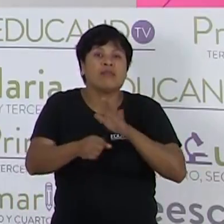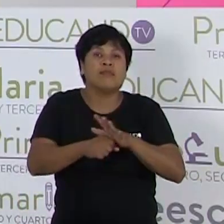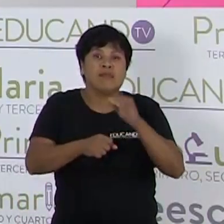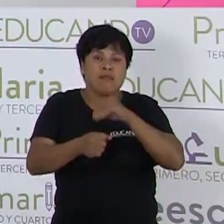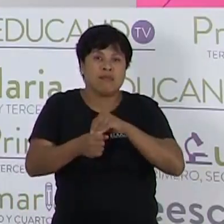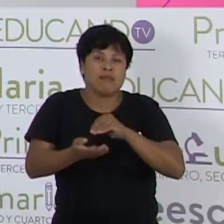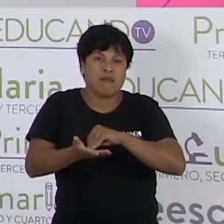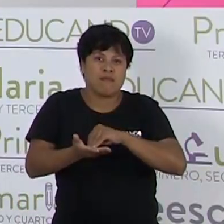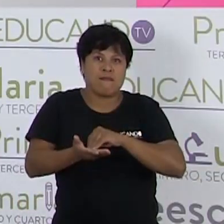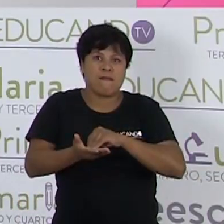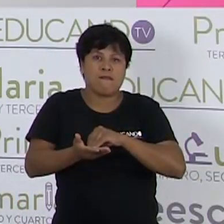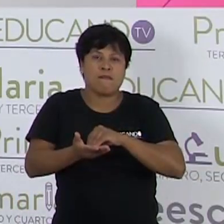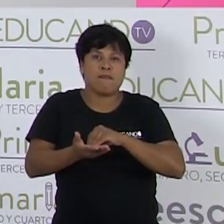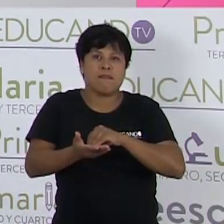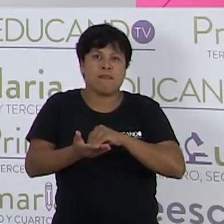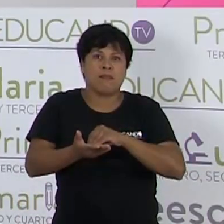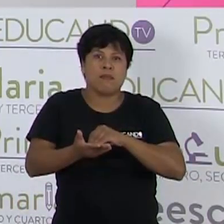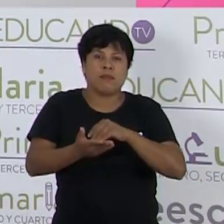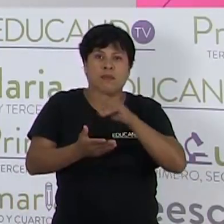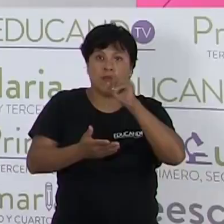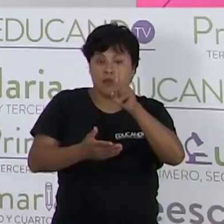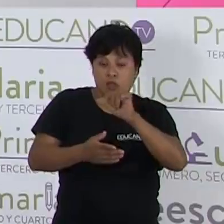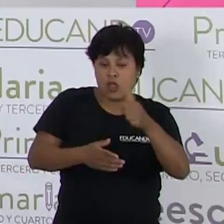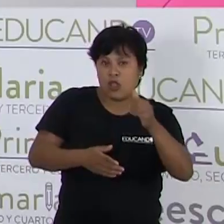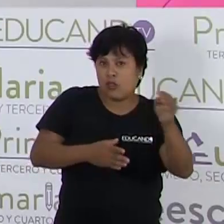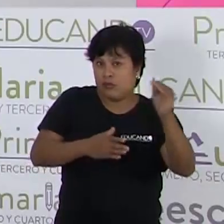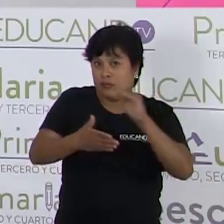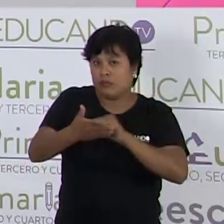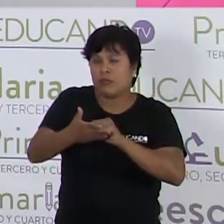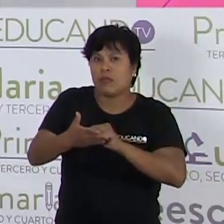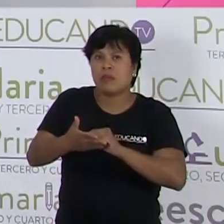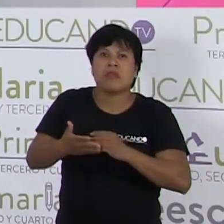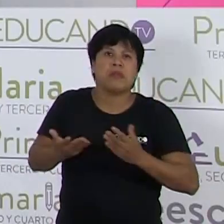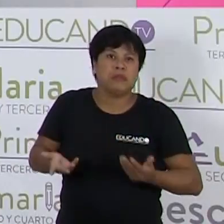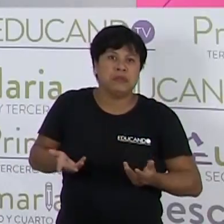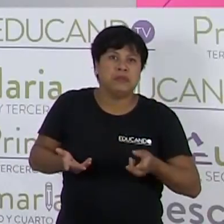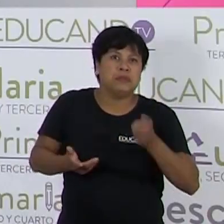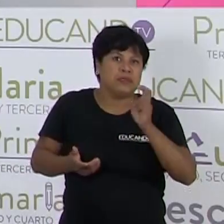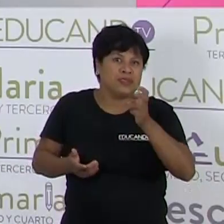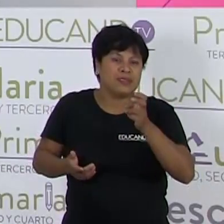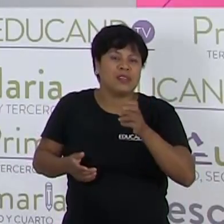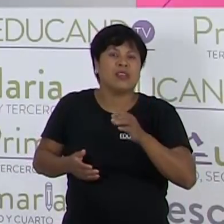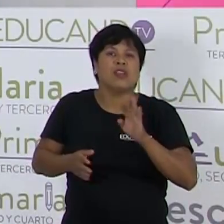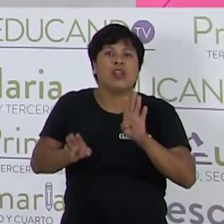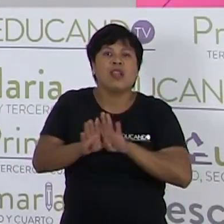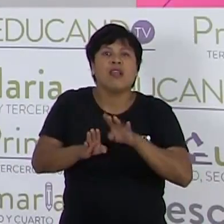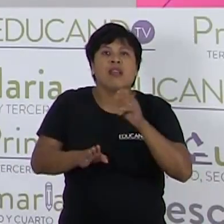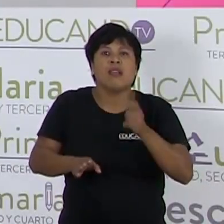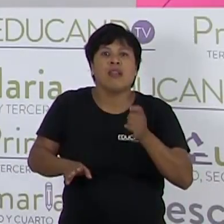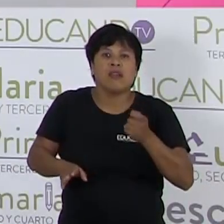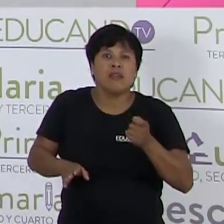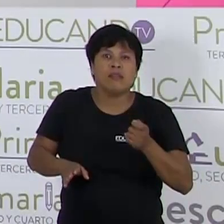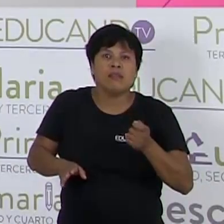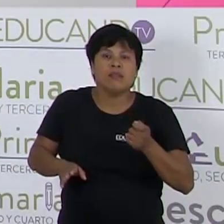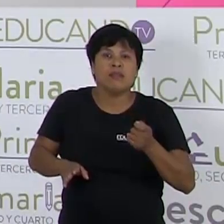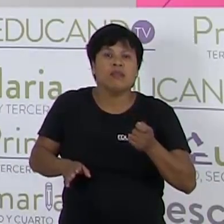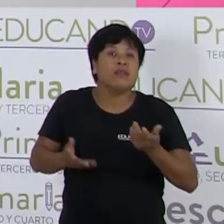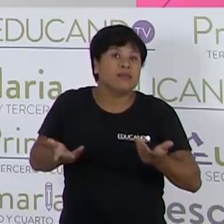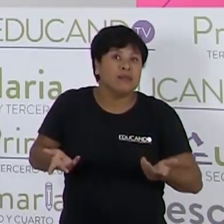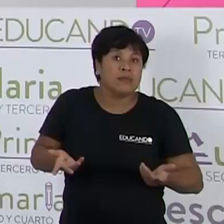Me falta otra figura más y estaríamos formando un